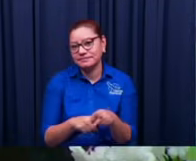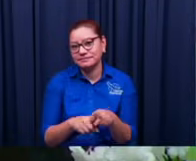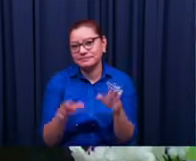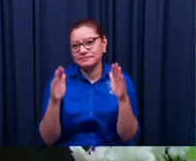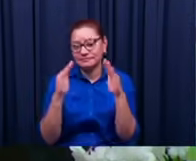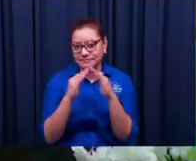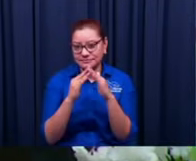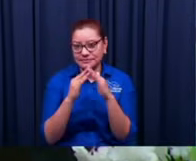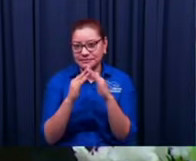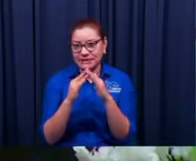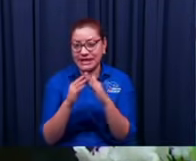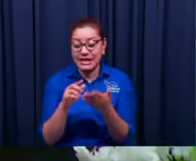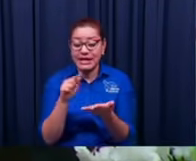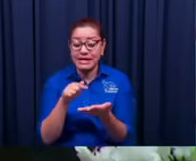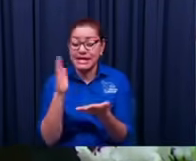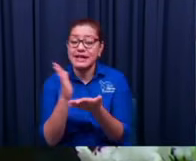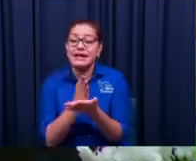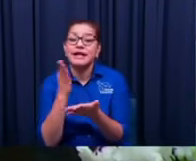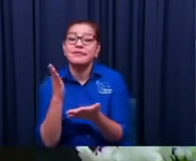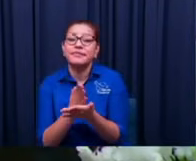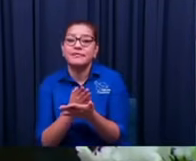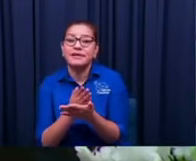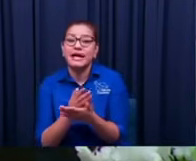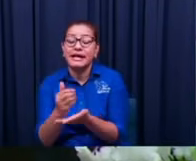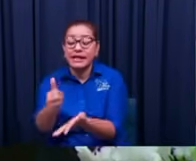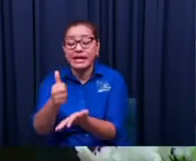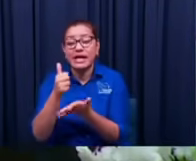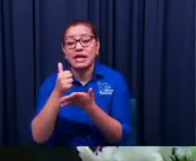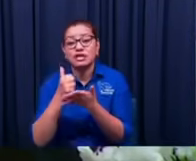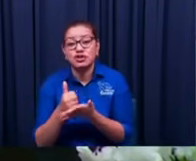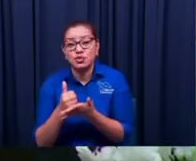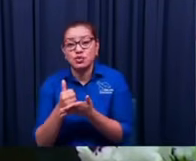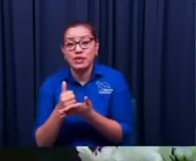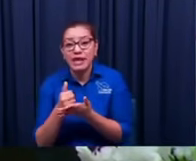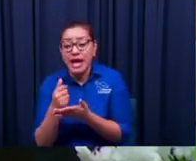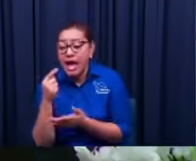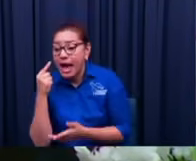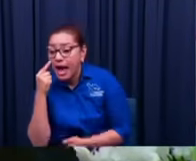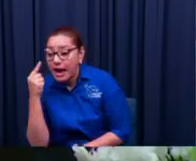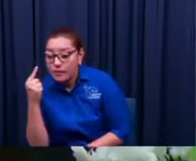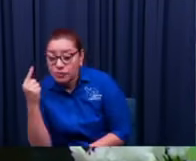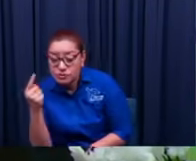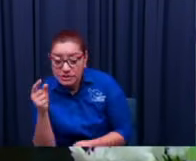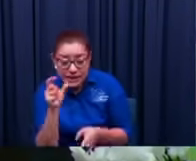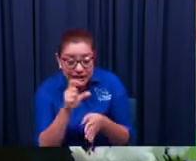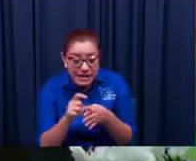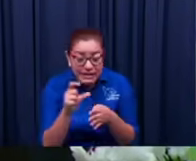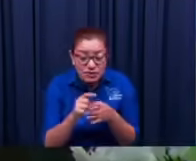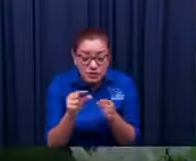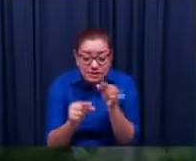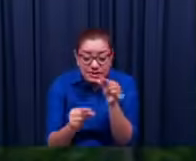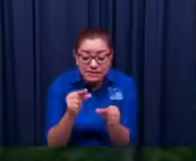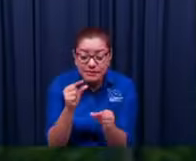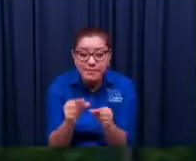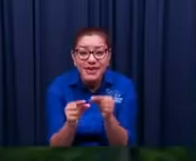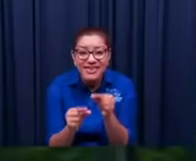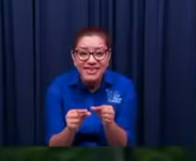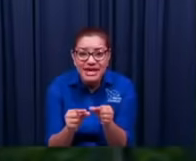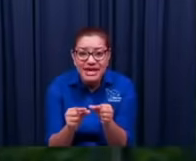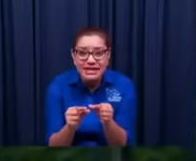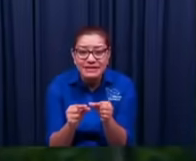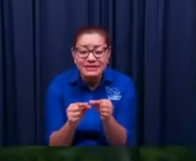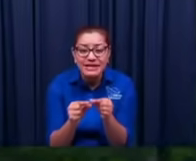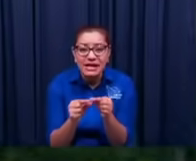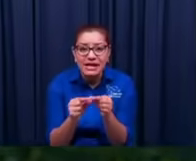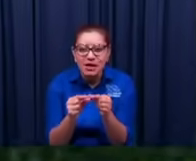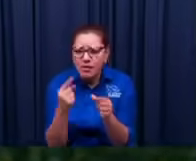cazadnos las zorras. Las zorras pequeñas que echan a perder grandes viñas.